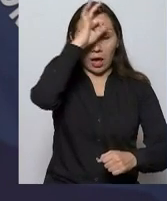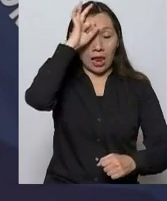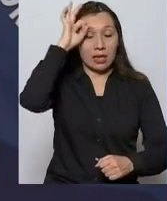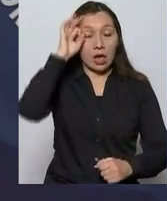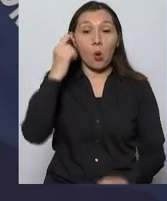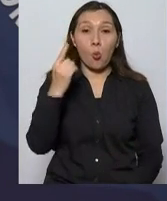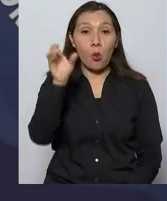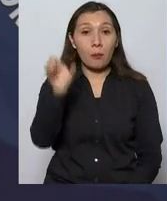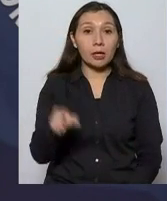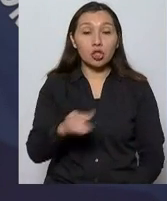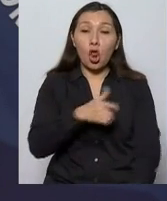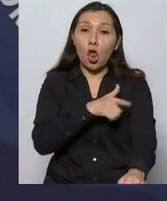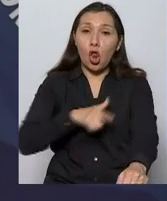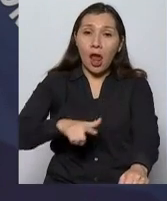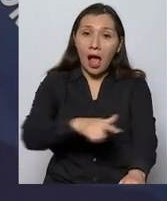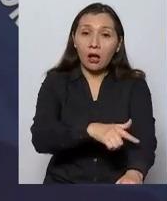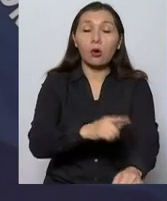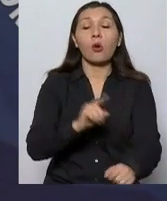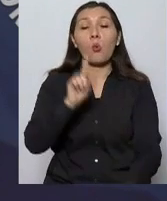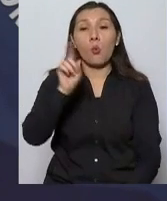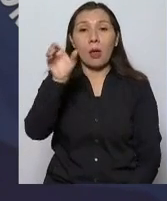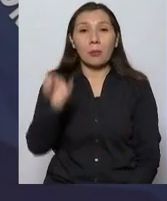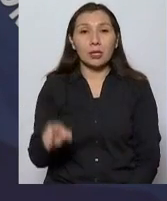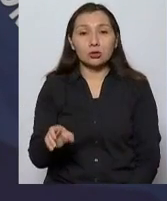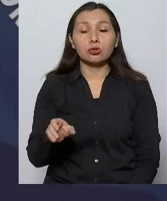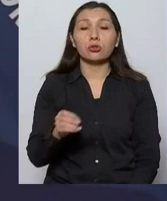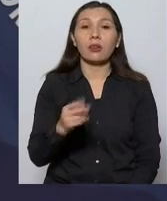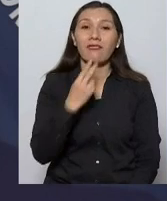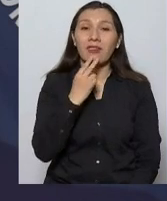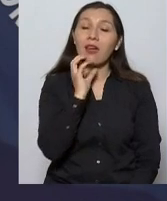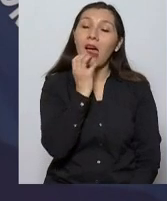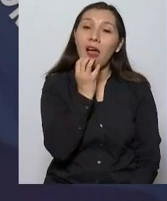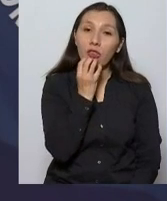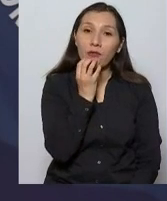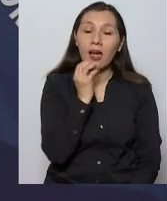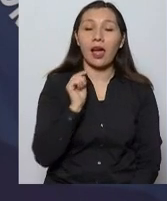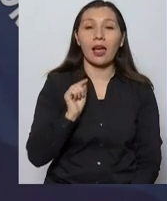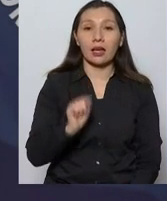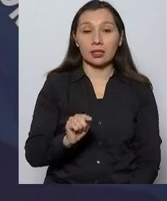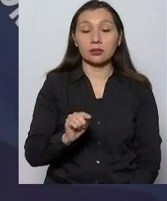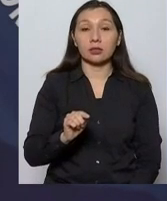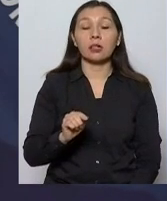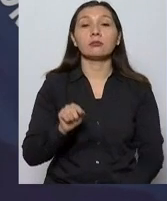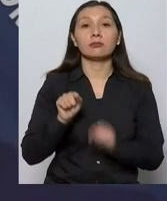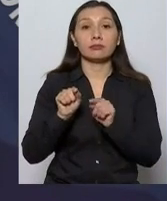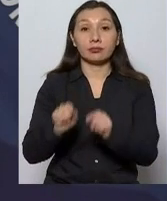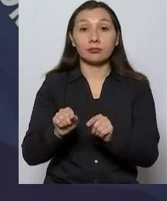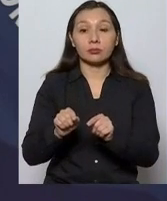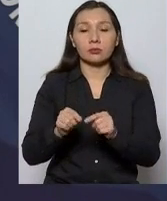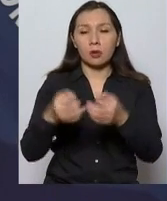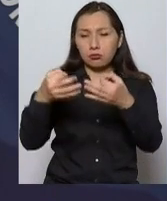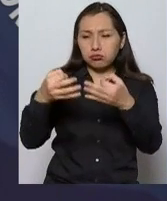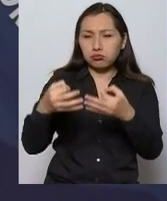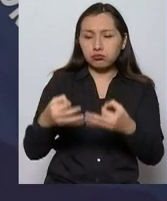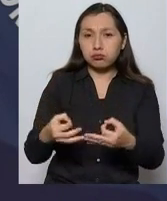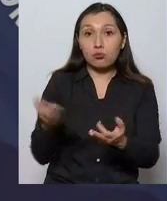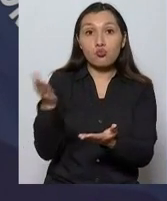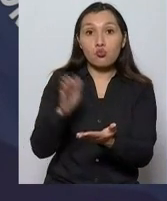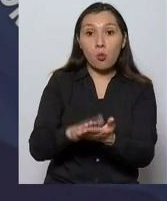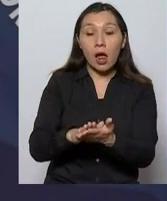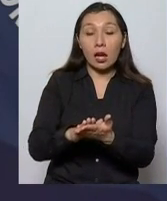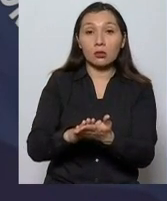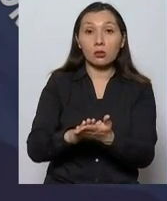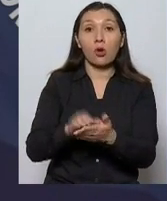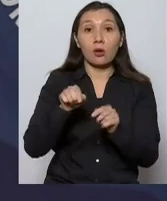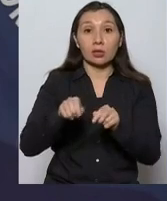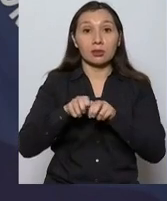una persona de Los Lagos y una persona de la región de Antofagasta, lo que nos eleva la cifra total de